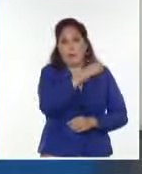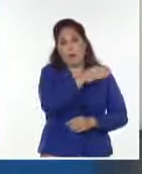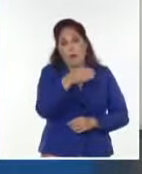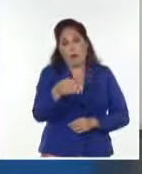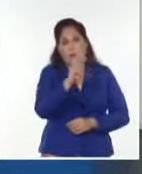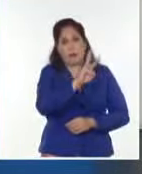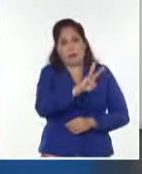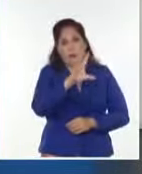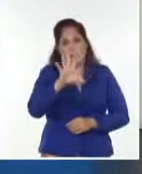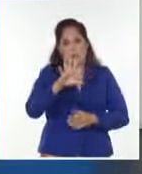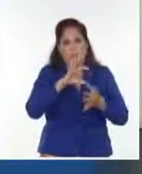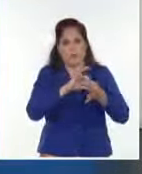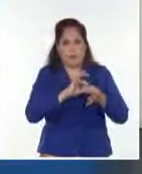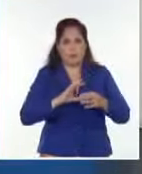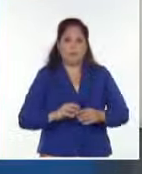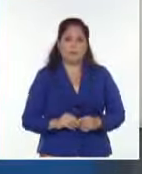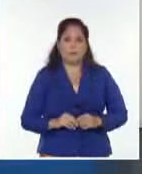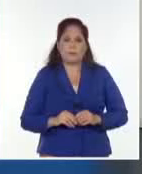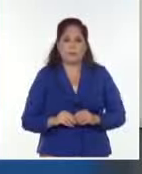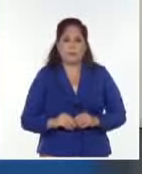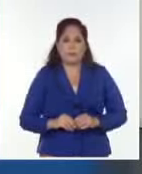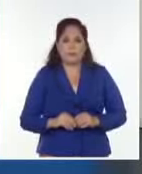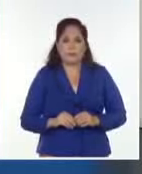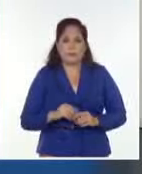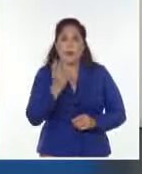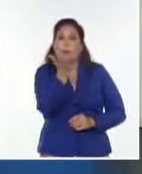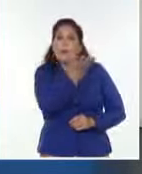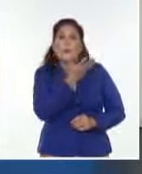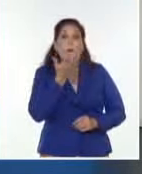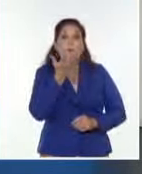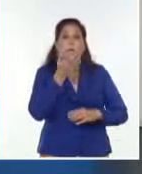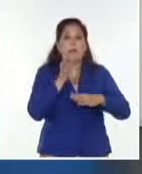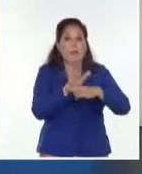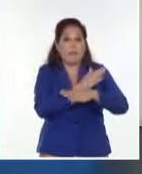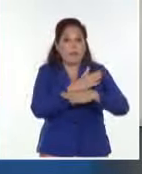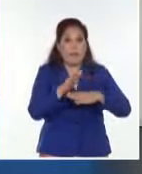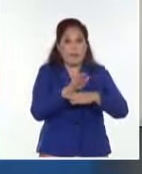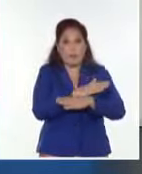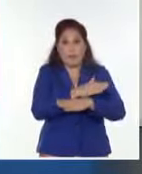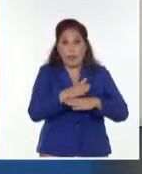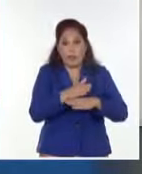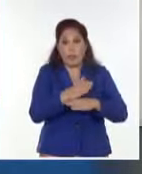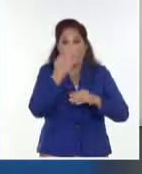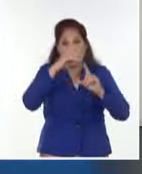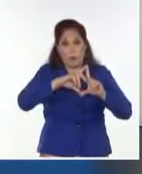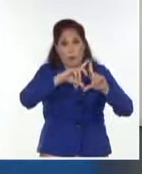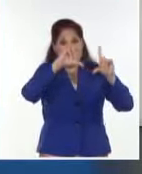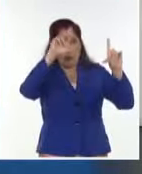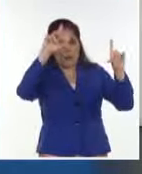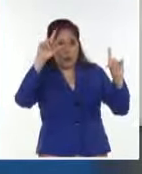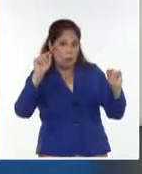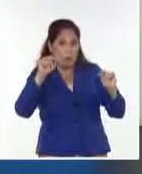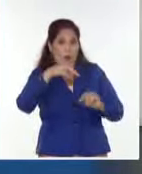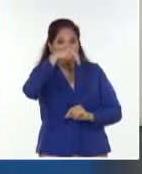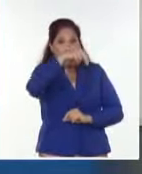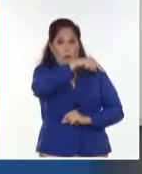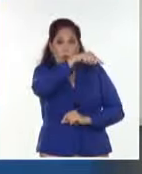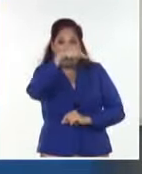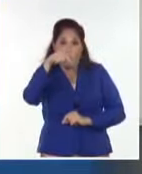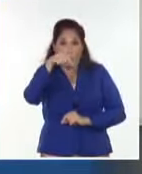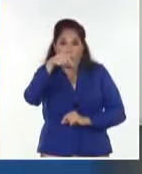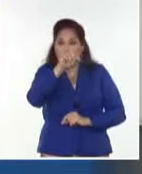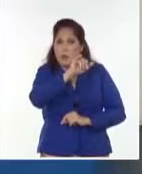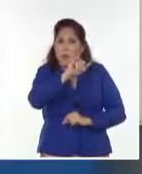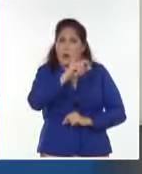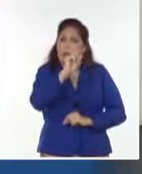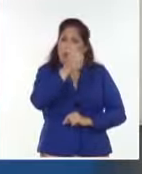y 35 grados Celsius. En cuanto a los vientos, serán variables débiles en gran parte del archipiélago, en zonas de la costa norte del este, con velocidades